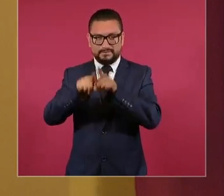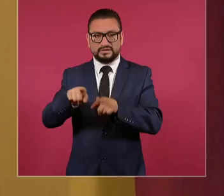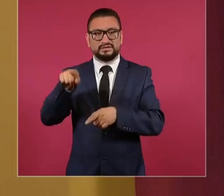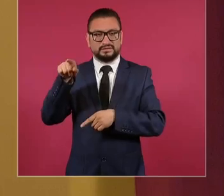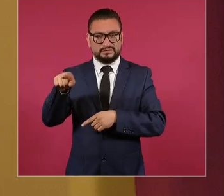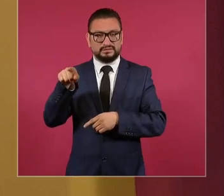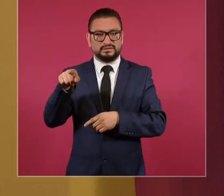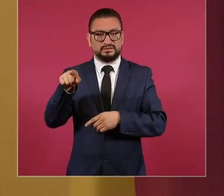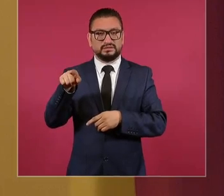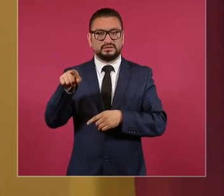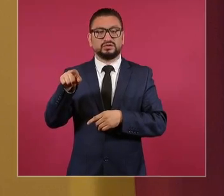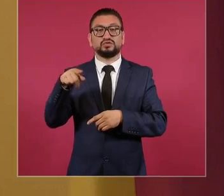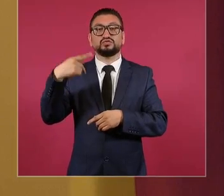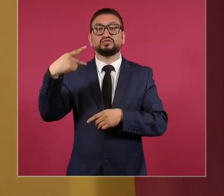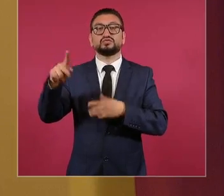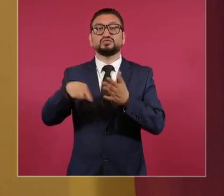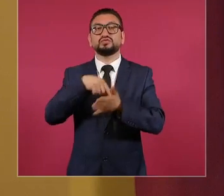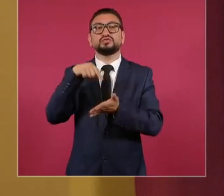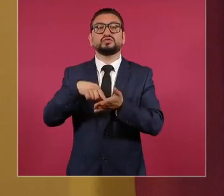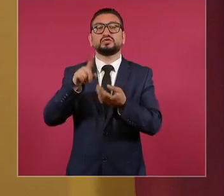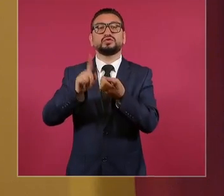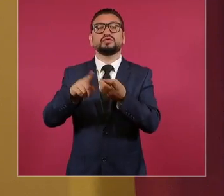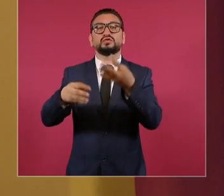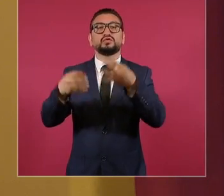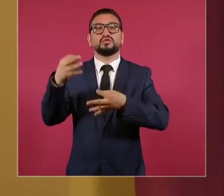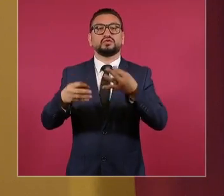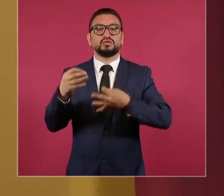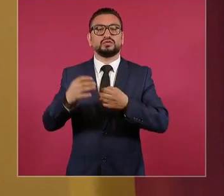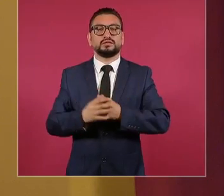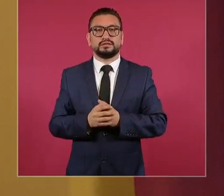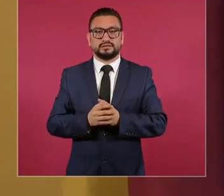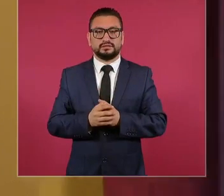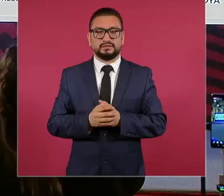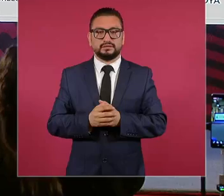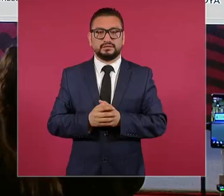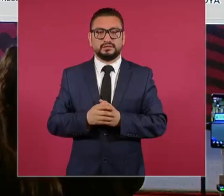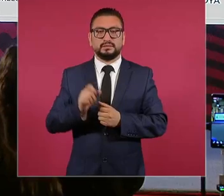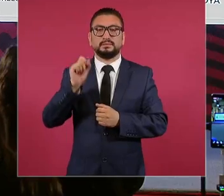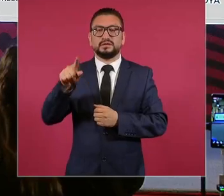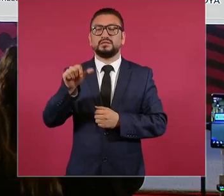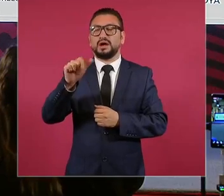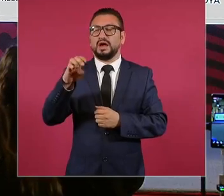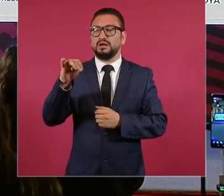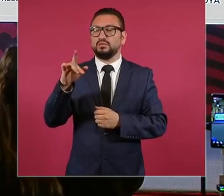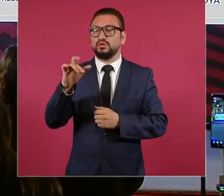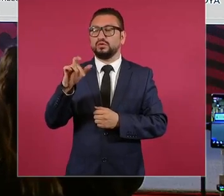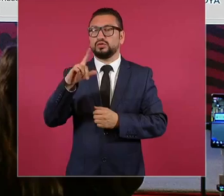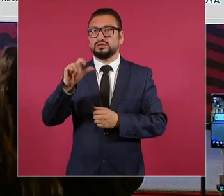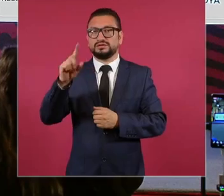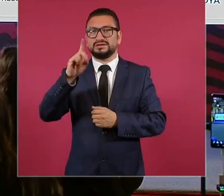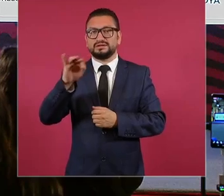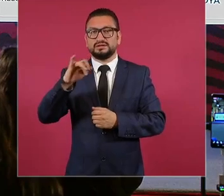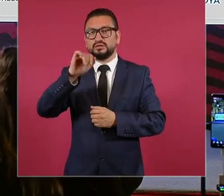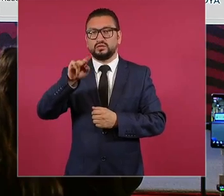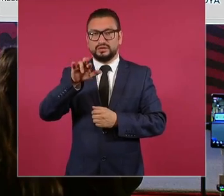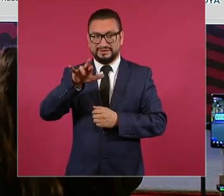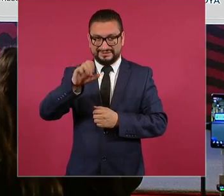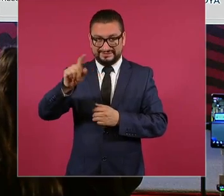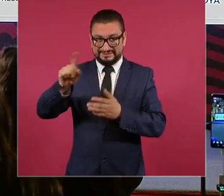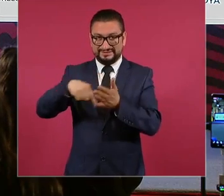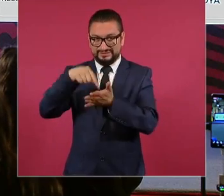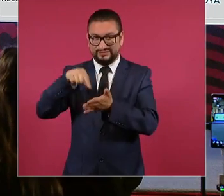residencia en el juzgado de Almoloya de Juárez. La persona